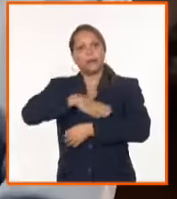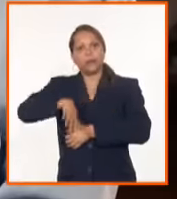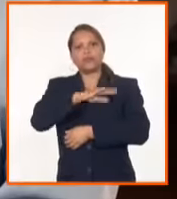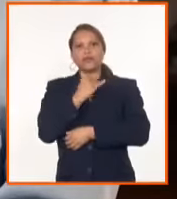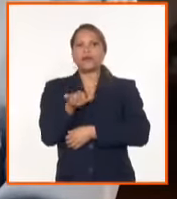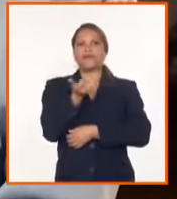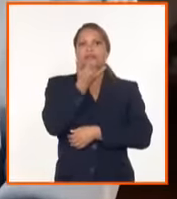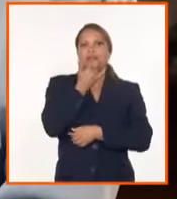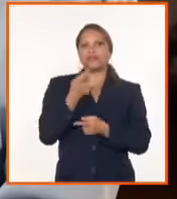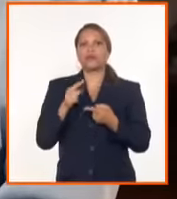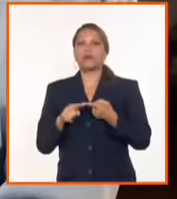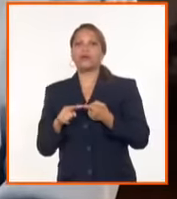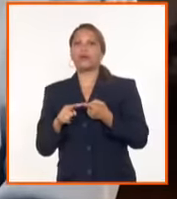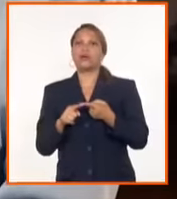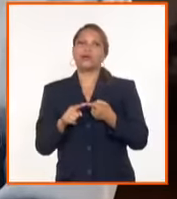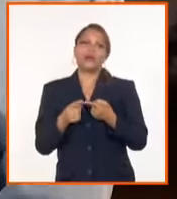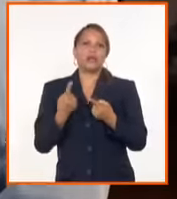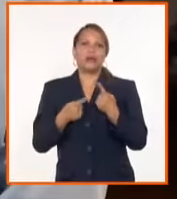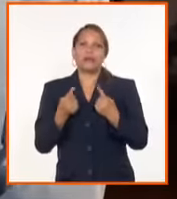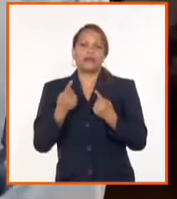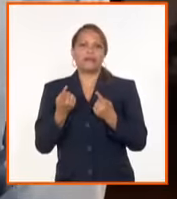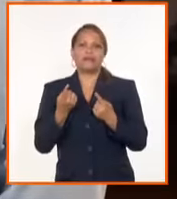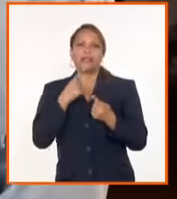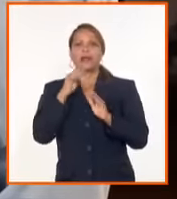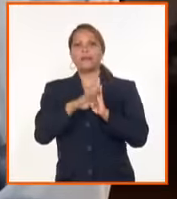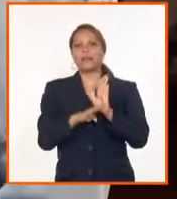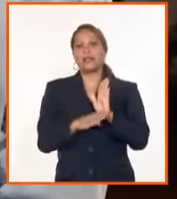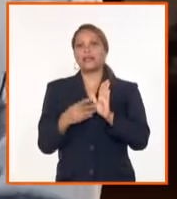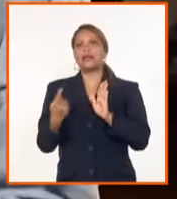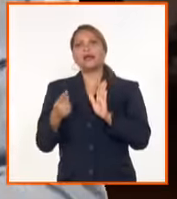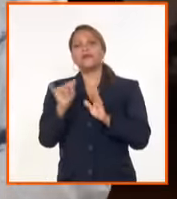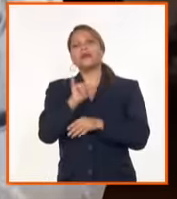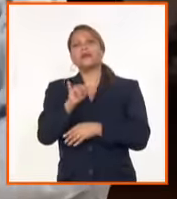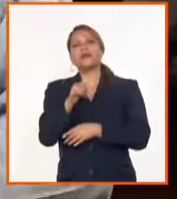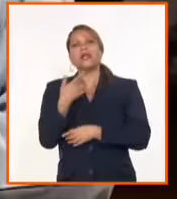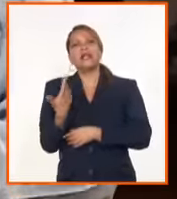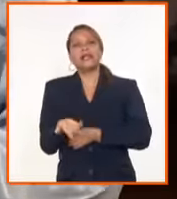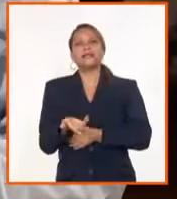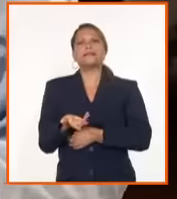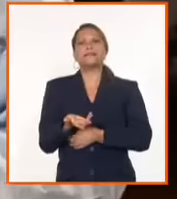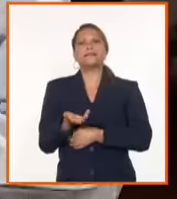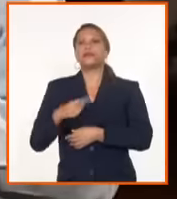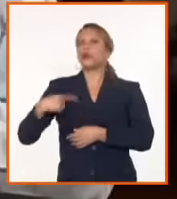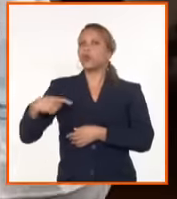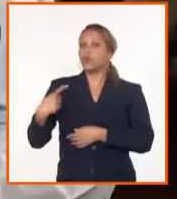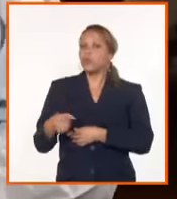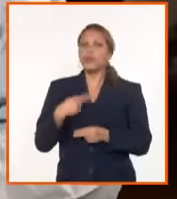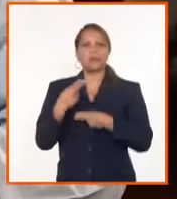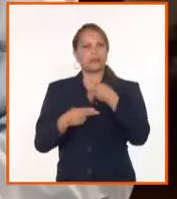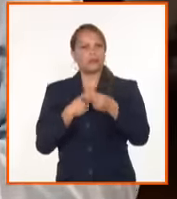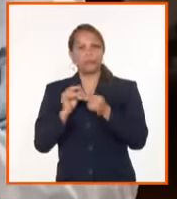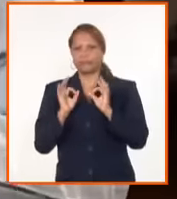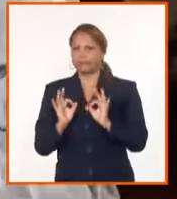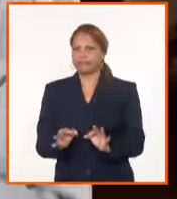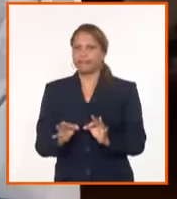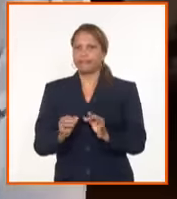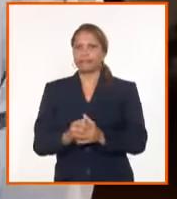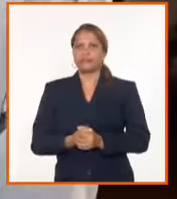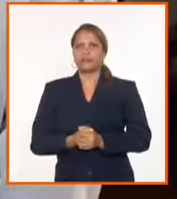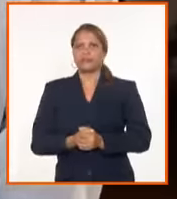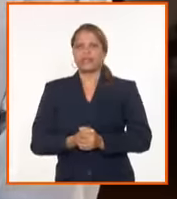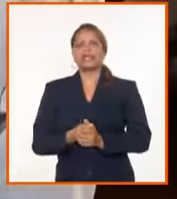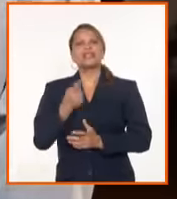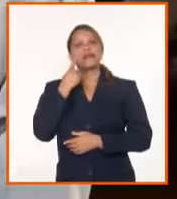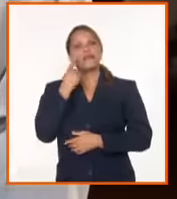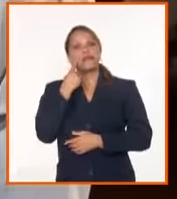desviaciones que puedan existir en las medidas que aplicamos. Pero eso lo hacemos también todos los días con todo lo que pasa, y nosotros constantemente estamos